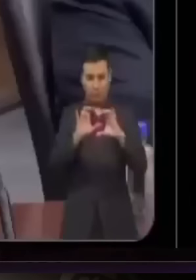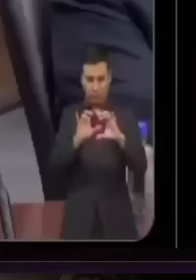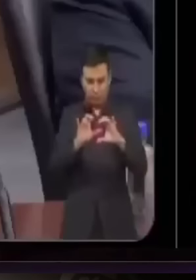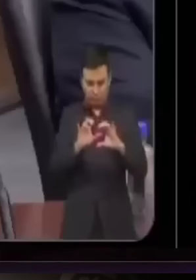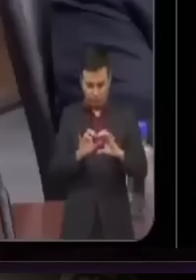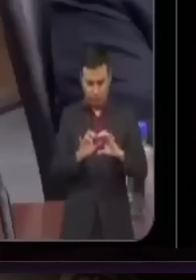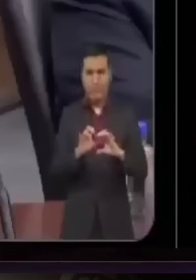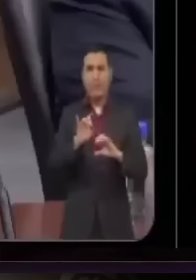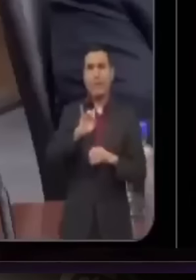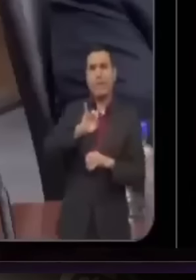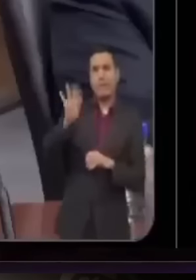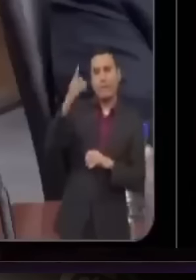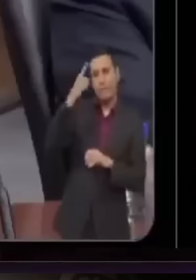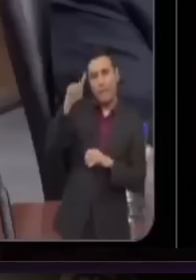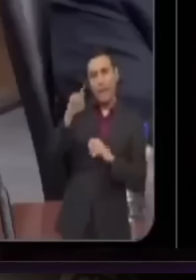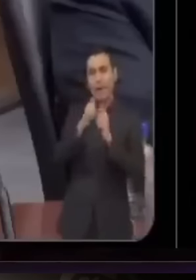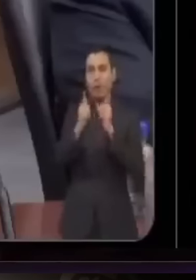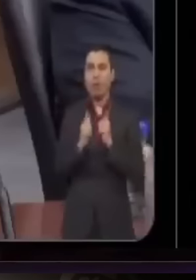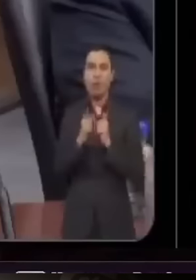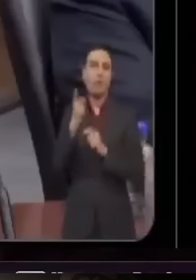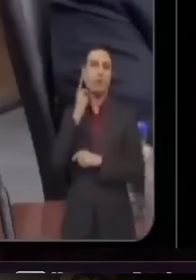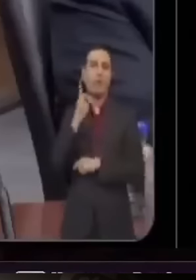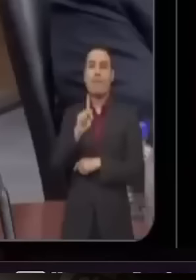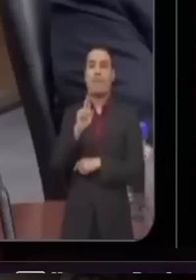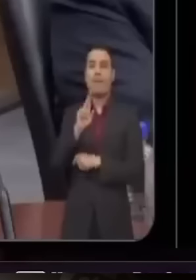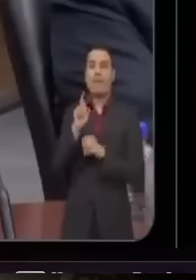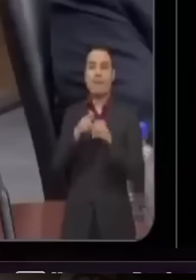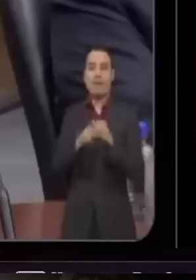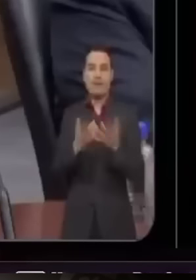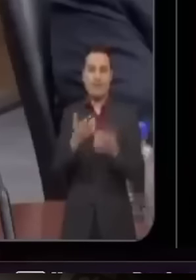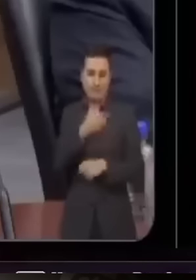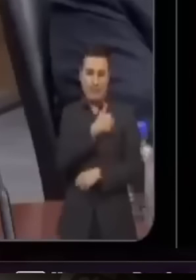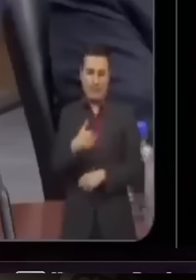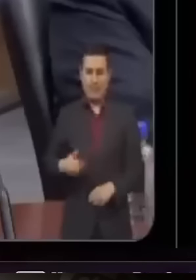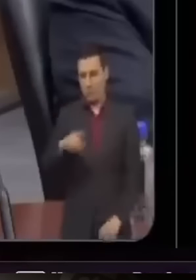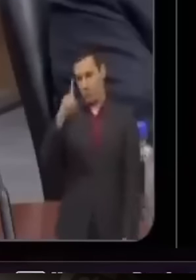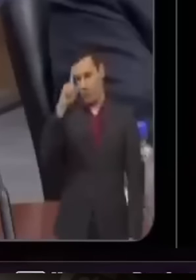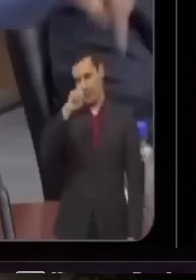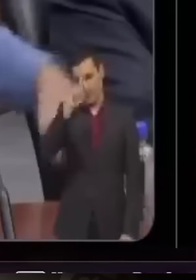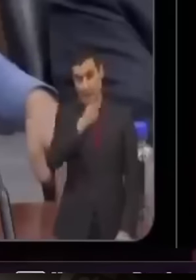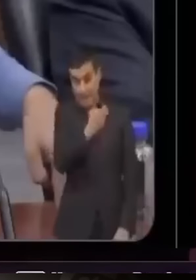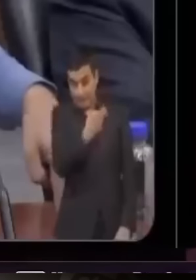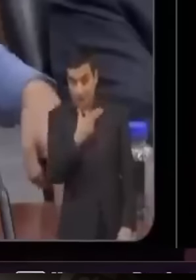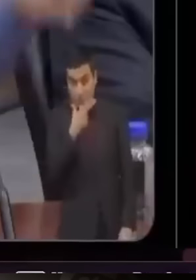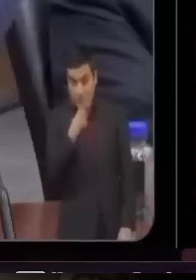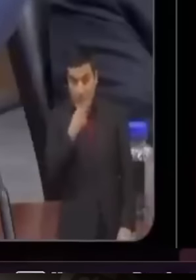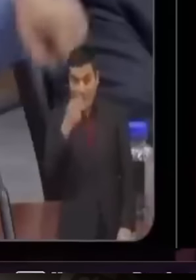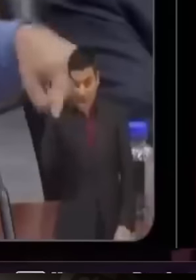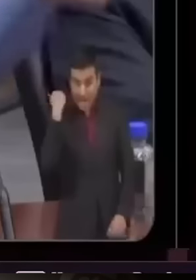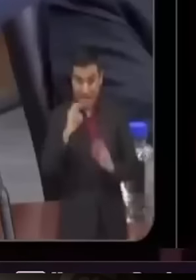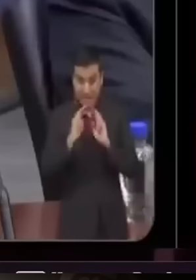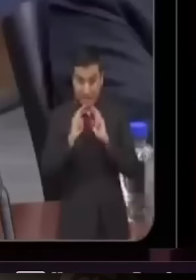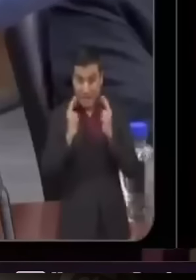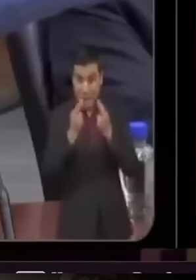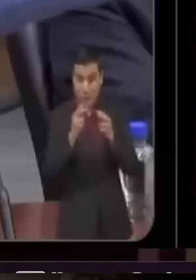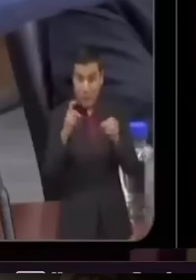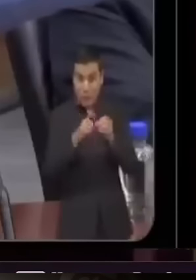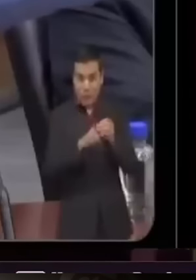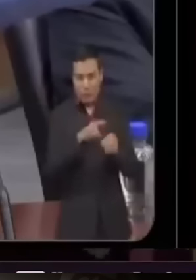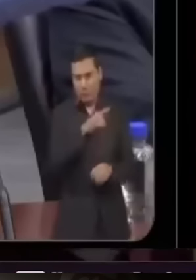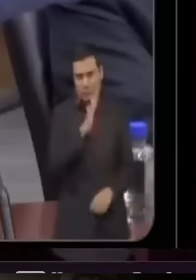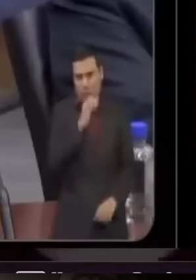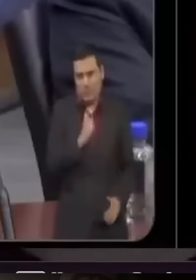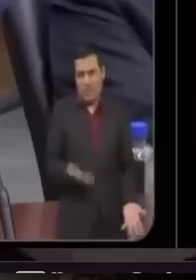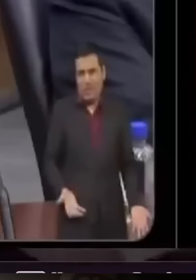el lunes metió un oficio para incorporarse al grupo parlamentario del PRD. Presidenta, consejeros, este hombre que estuvo aquí la sesión pasada usurpó ese